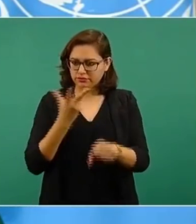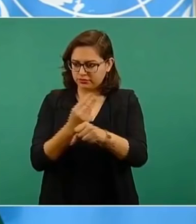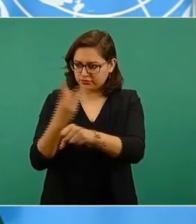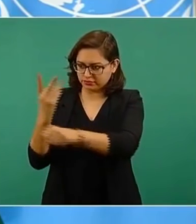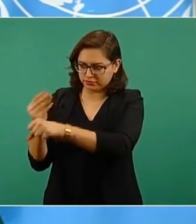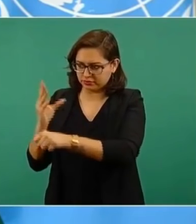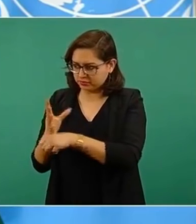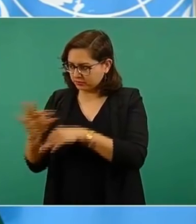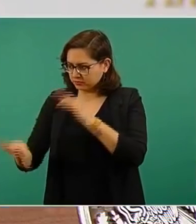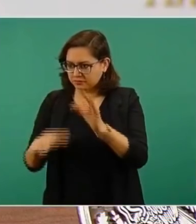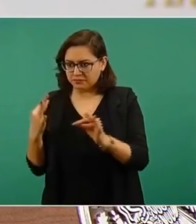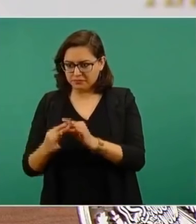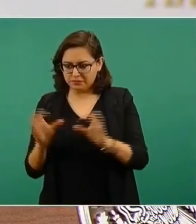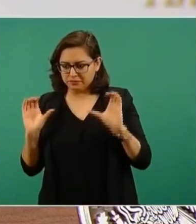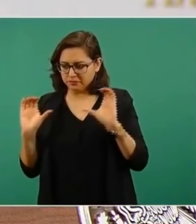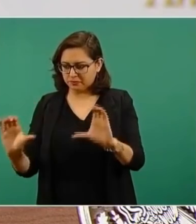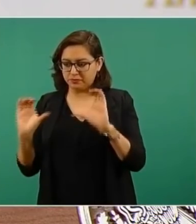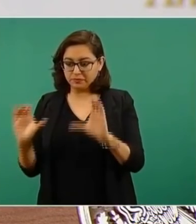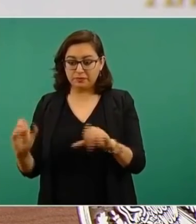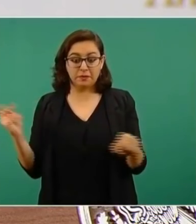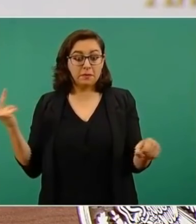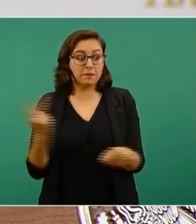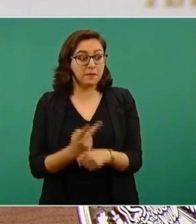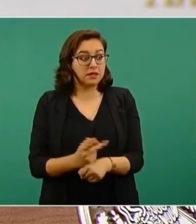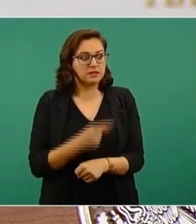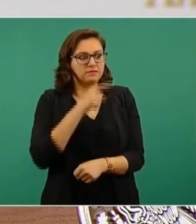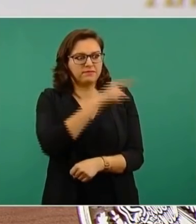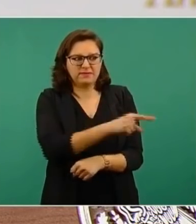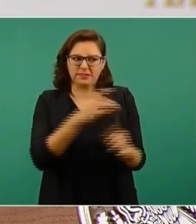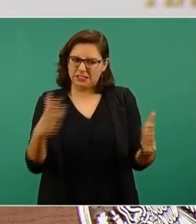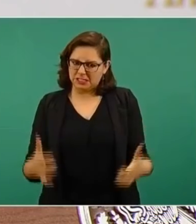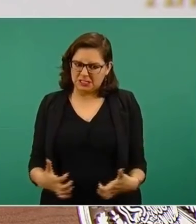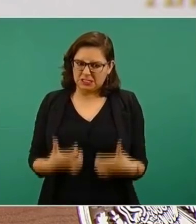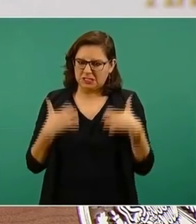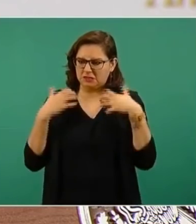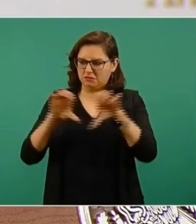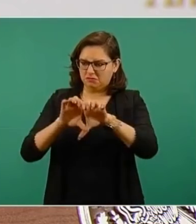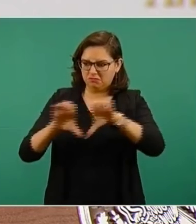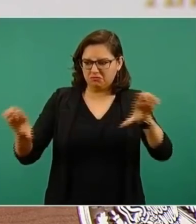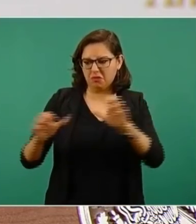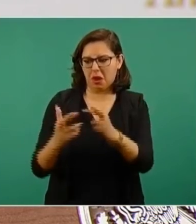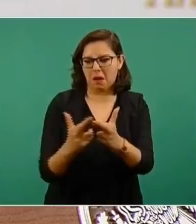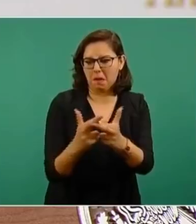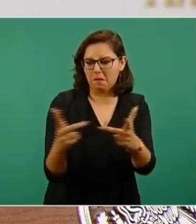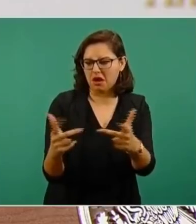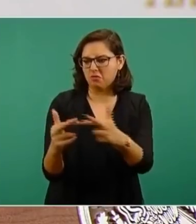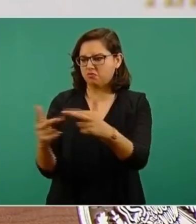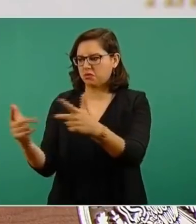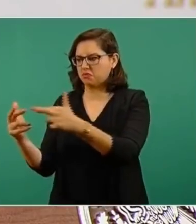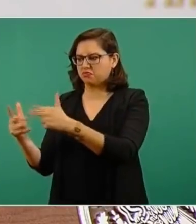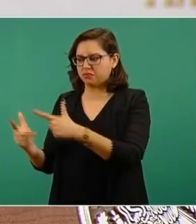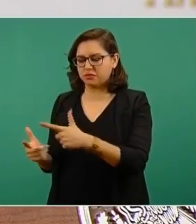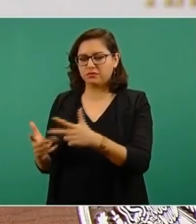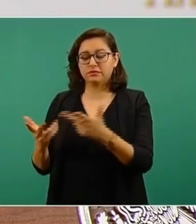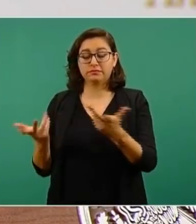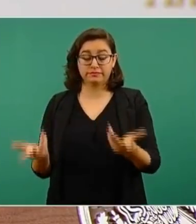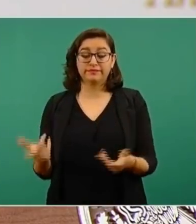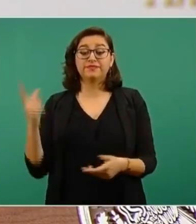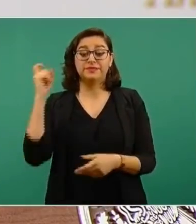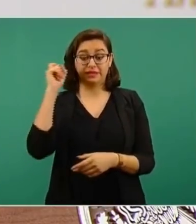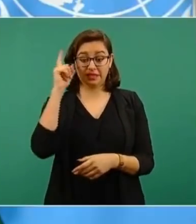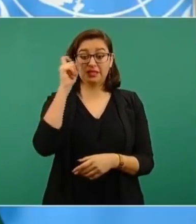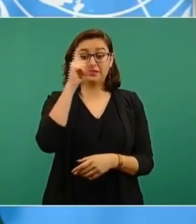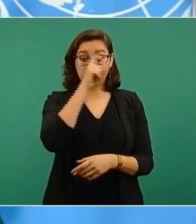rompieron ductos para dejarnos sin gasolina, que fue muy difícil